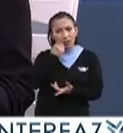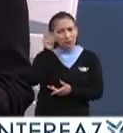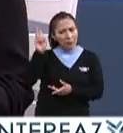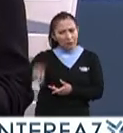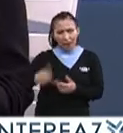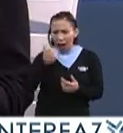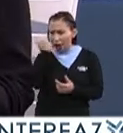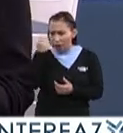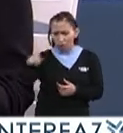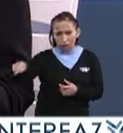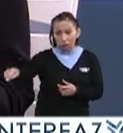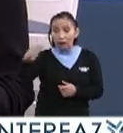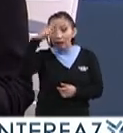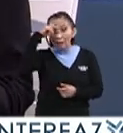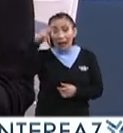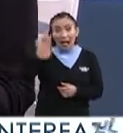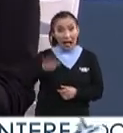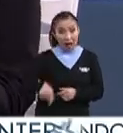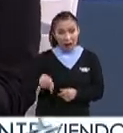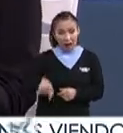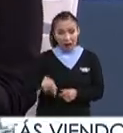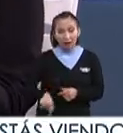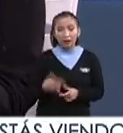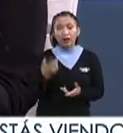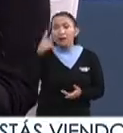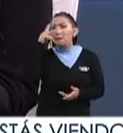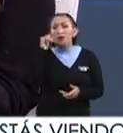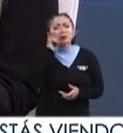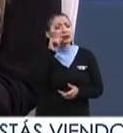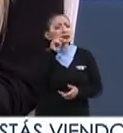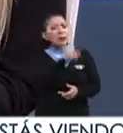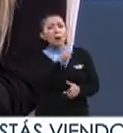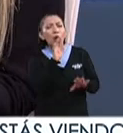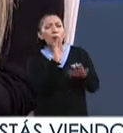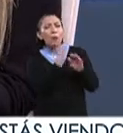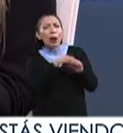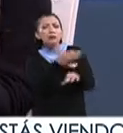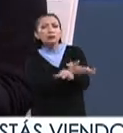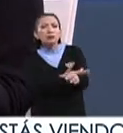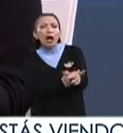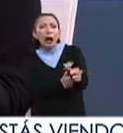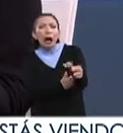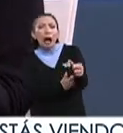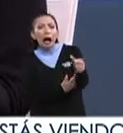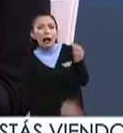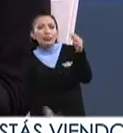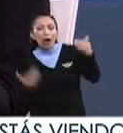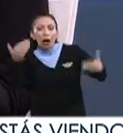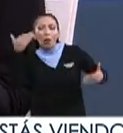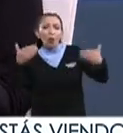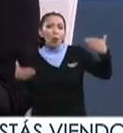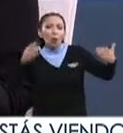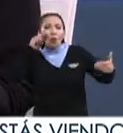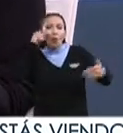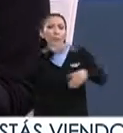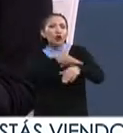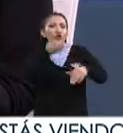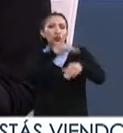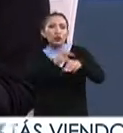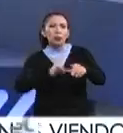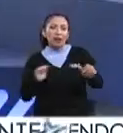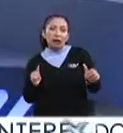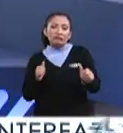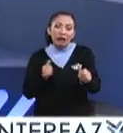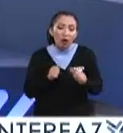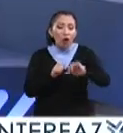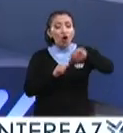mis estudiantes mexicanos, México siempre llega un poquito más tarde en perspectiva comparada a los procesos